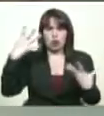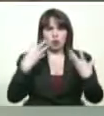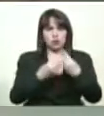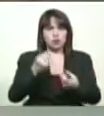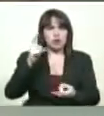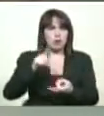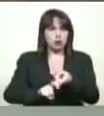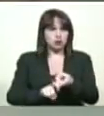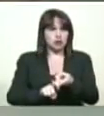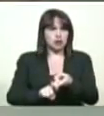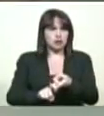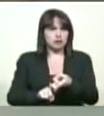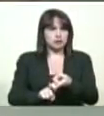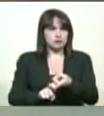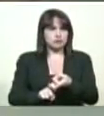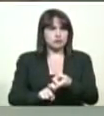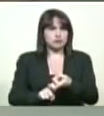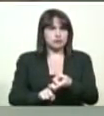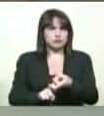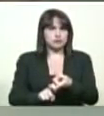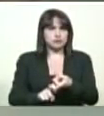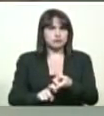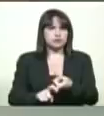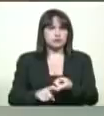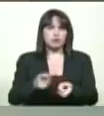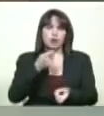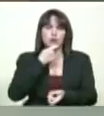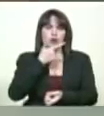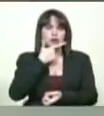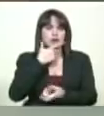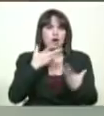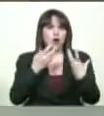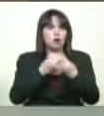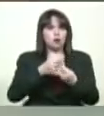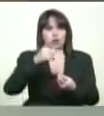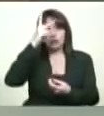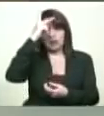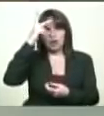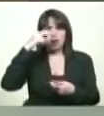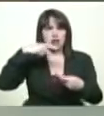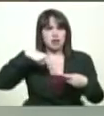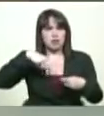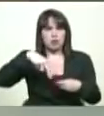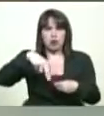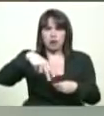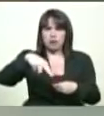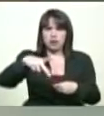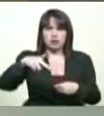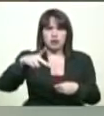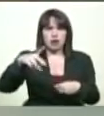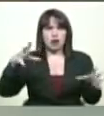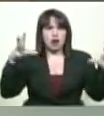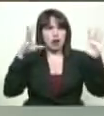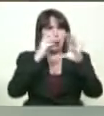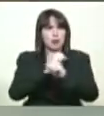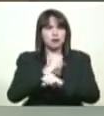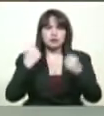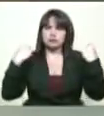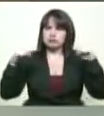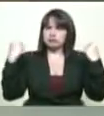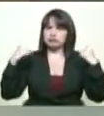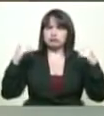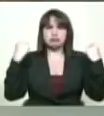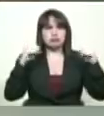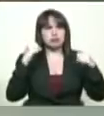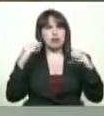ciclista la bonita y con carga y vamos caminando en la noche hacer ejercicio y ahora hablar